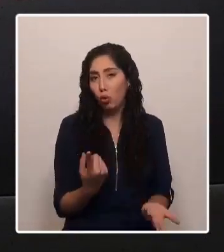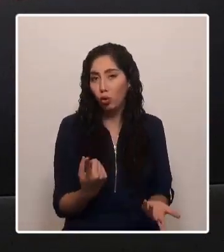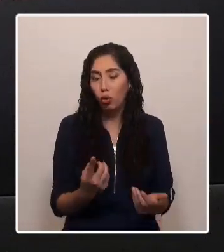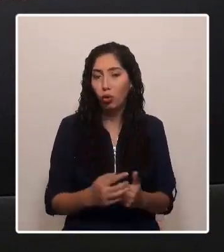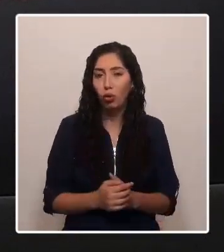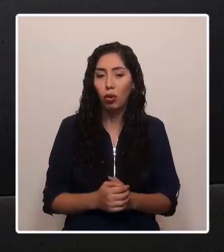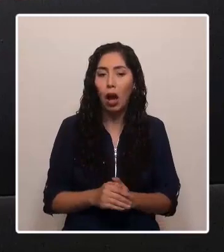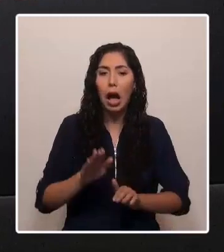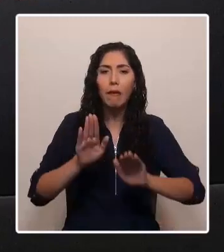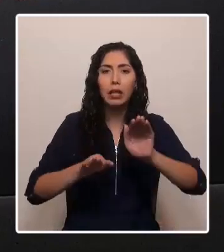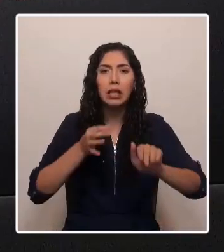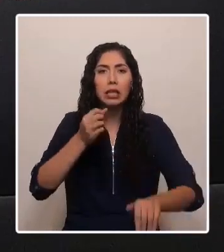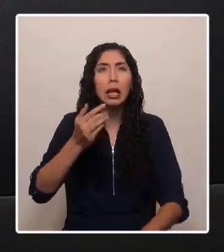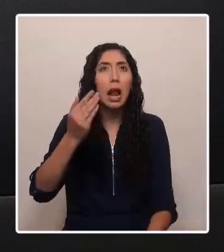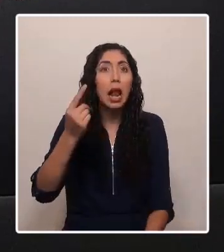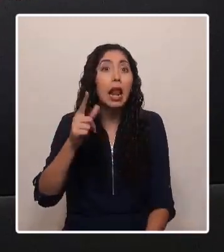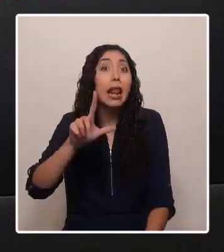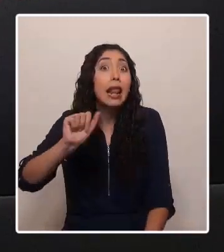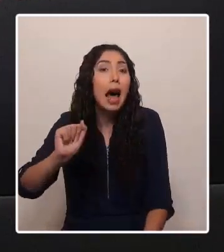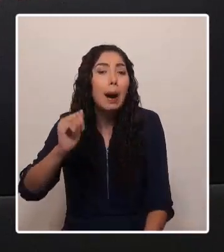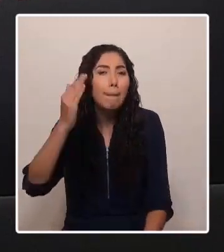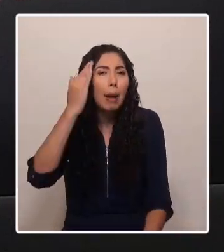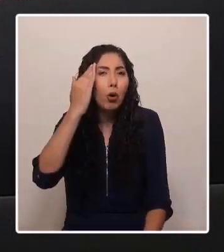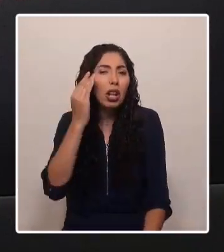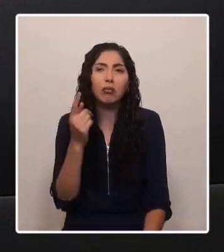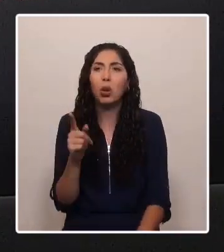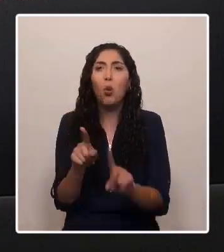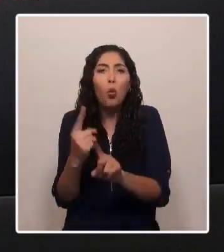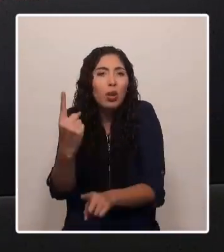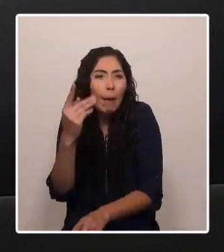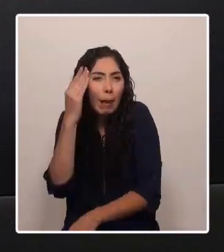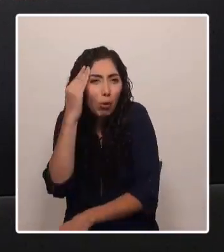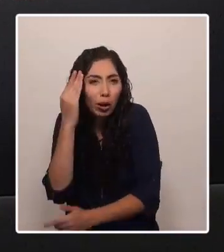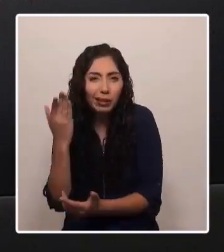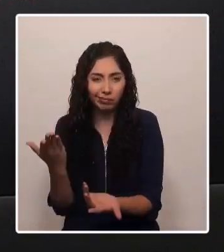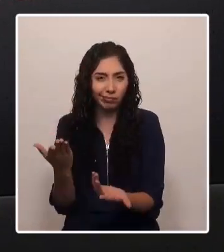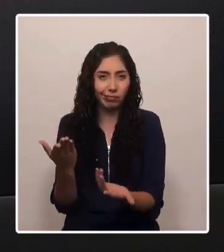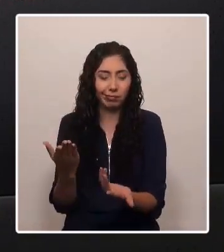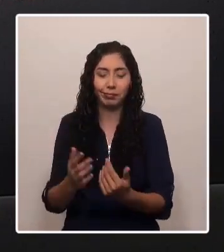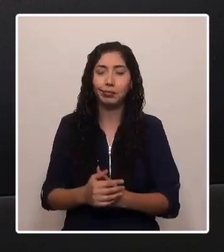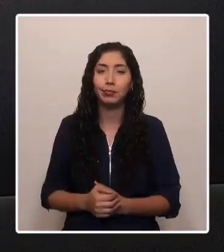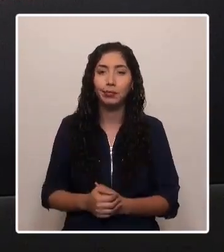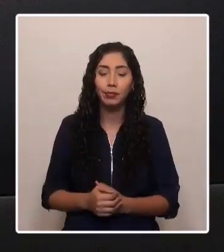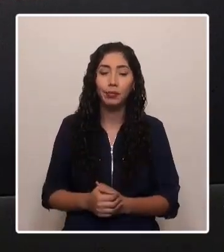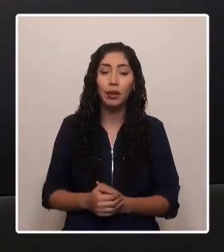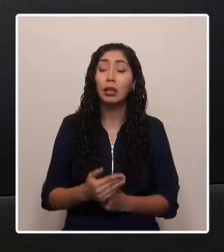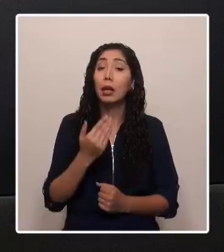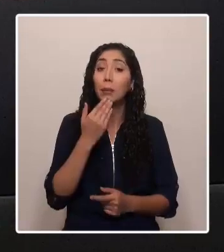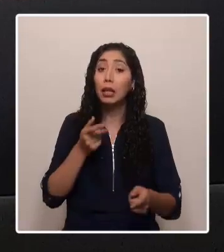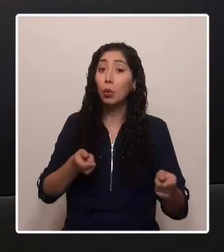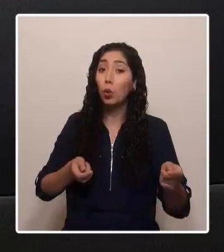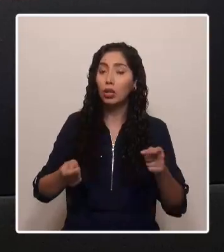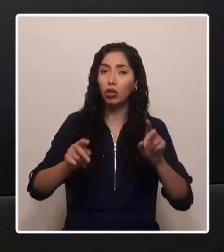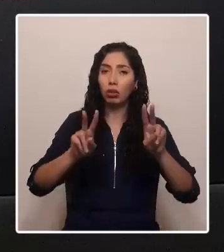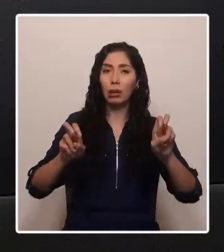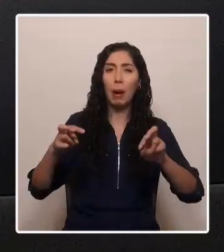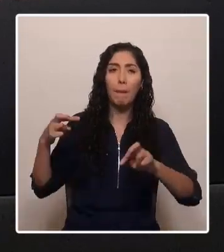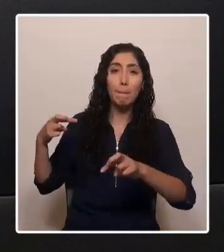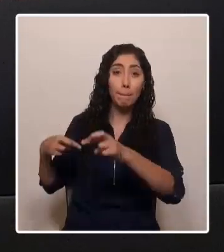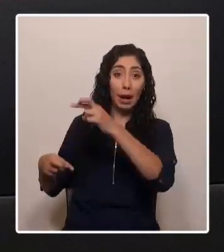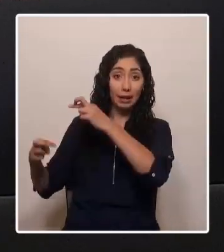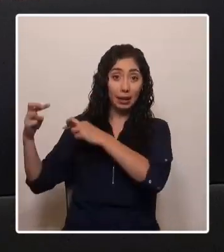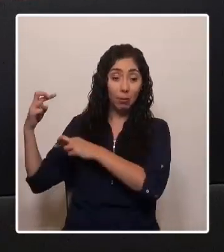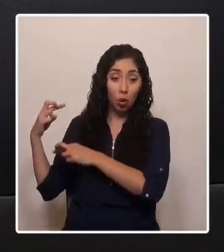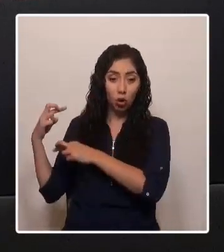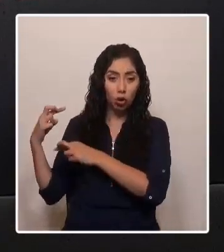si hubiera una sola visión hegemónica de nuestra historia. Por su parte, en la regulación sobre patrimonios, ya habiéndose